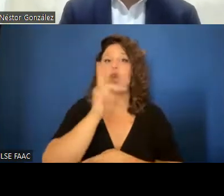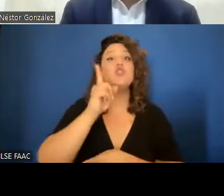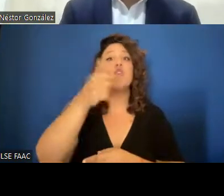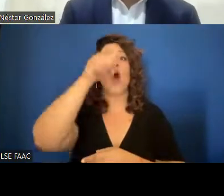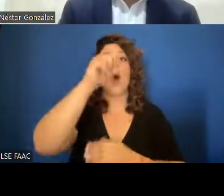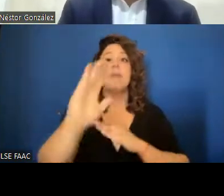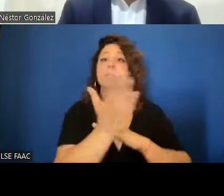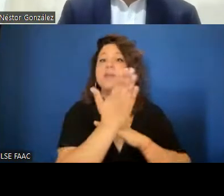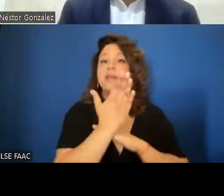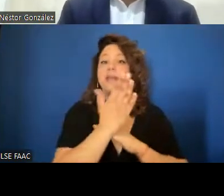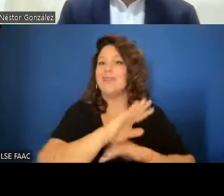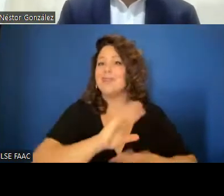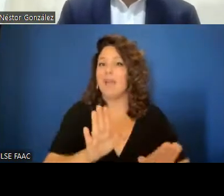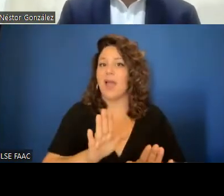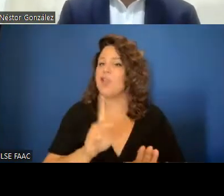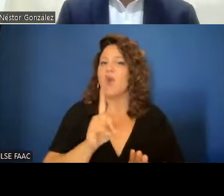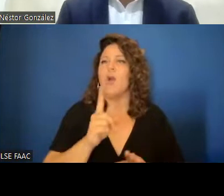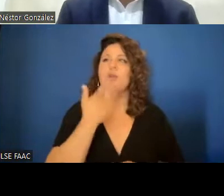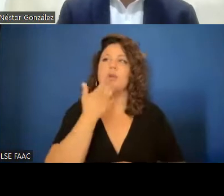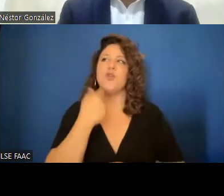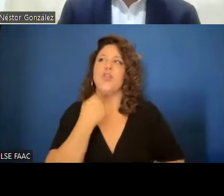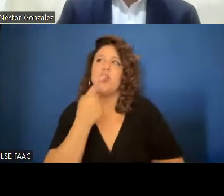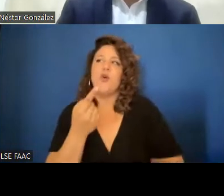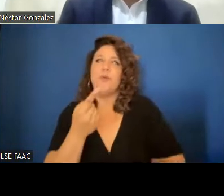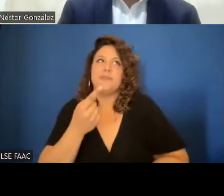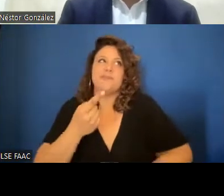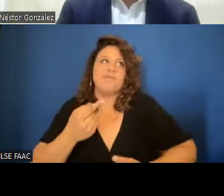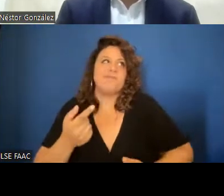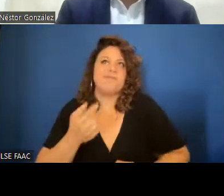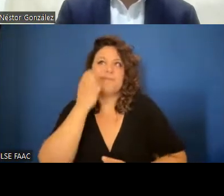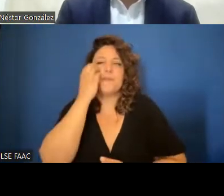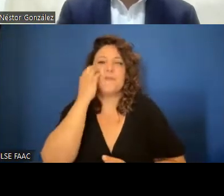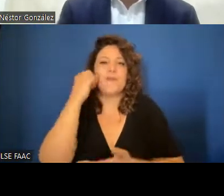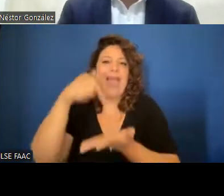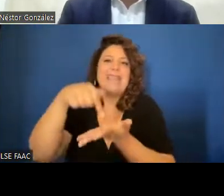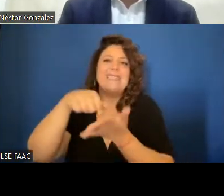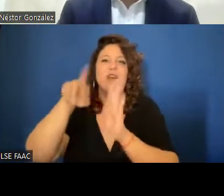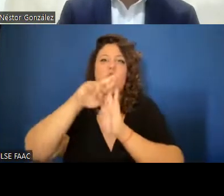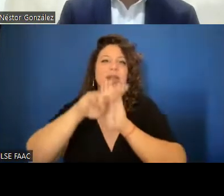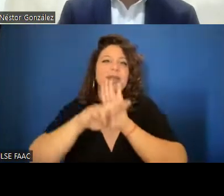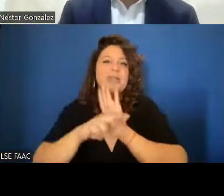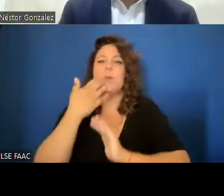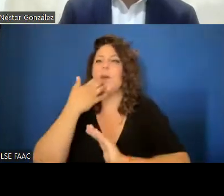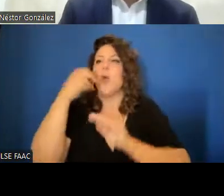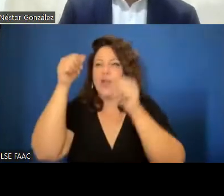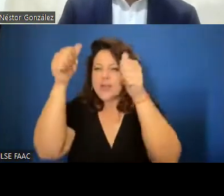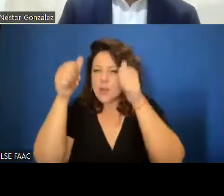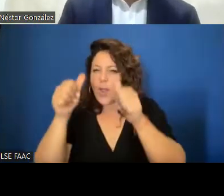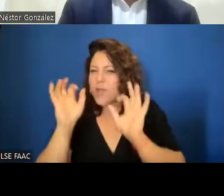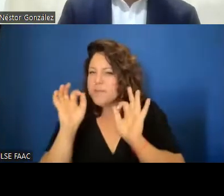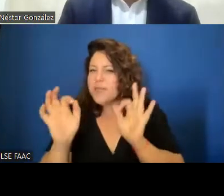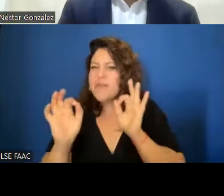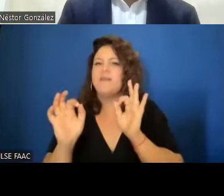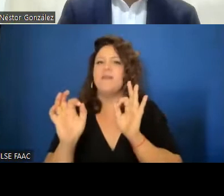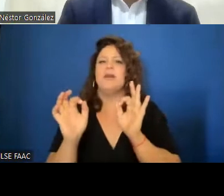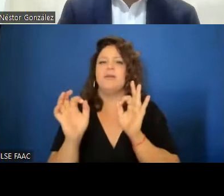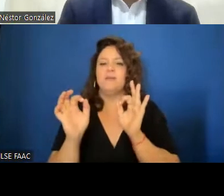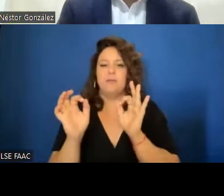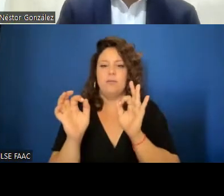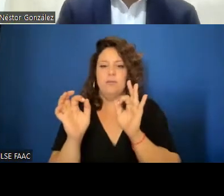Y Pedro, cuéntanos cuál es tu visión, sobre todo entiendo más de la perspectiva laboral, pero en términos globales,